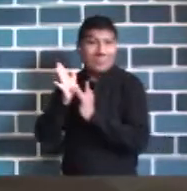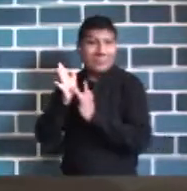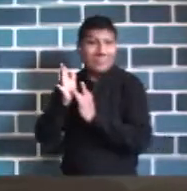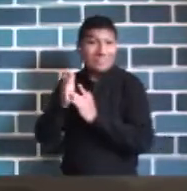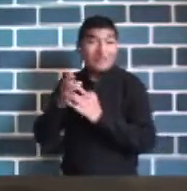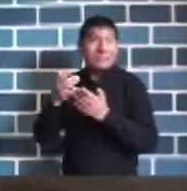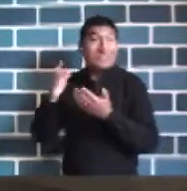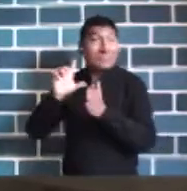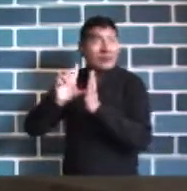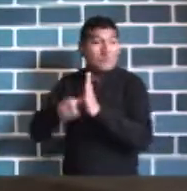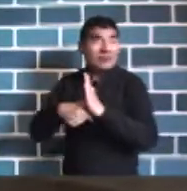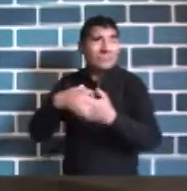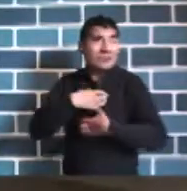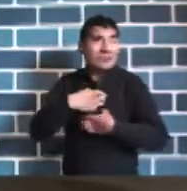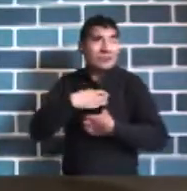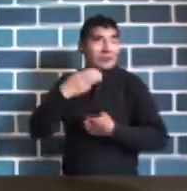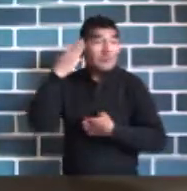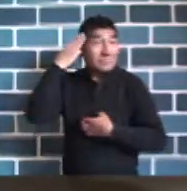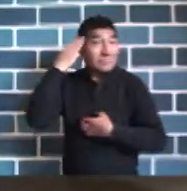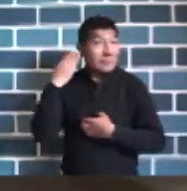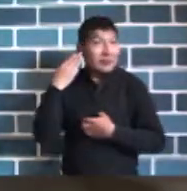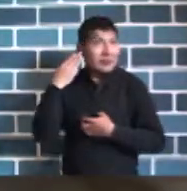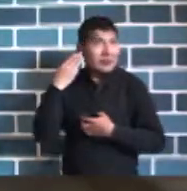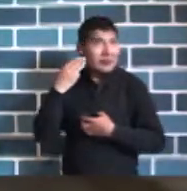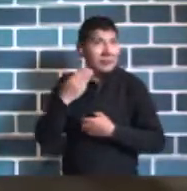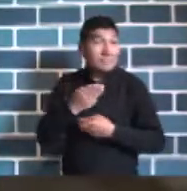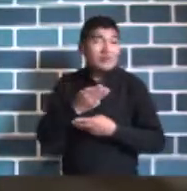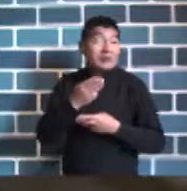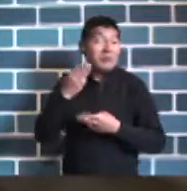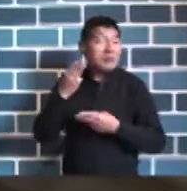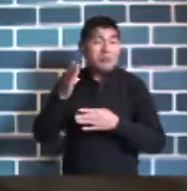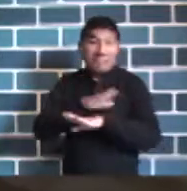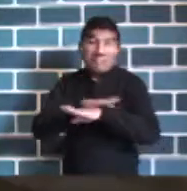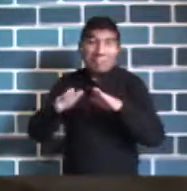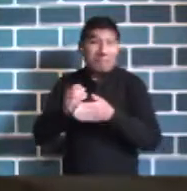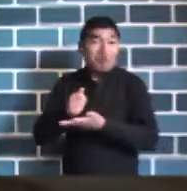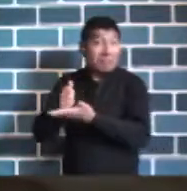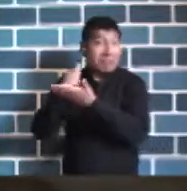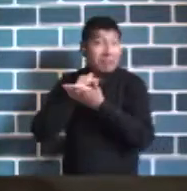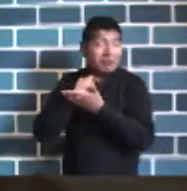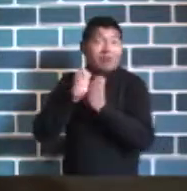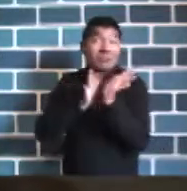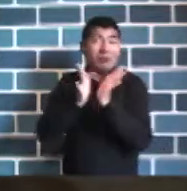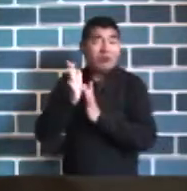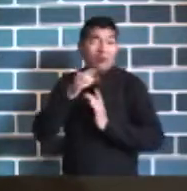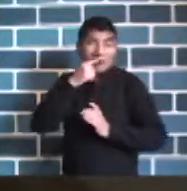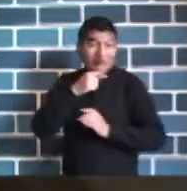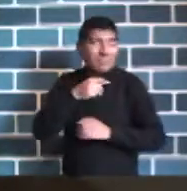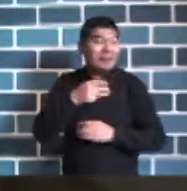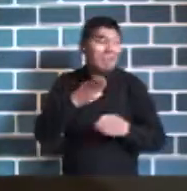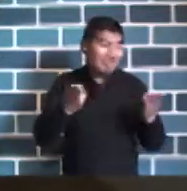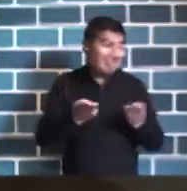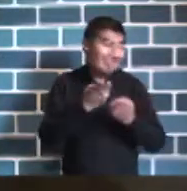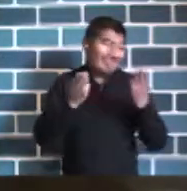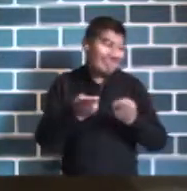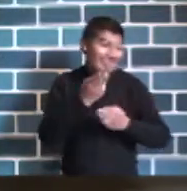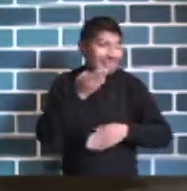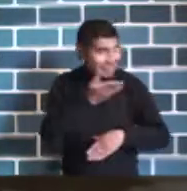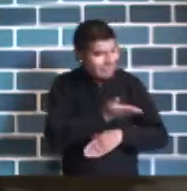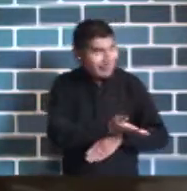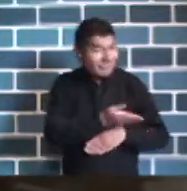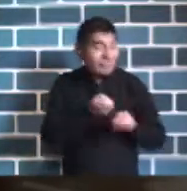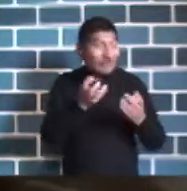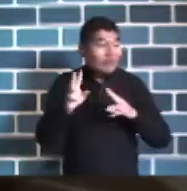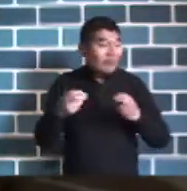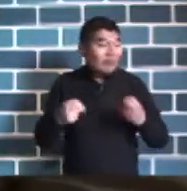al reclamo de marta porque maría no estaba ayudando la jesús díaz marta marta inquietas y